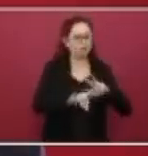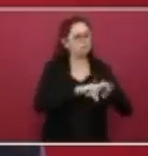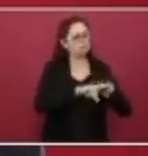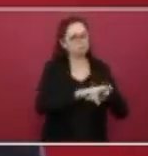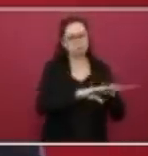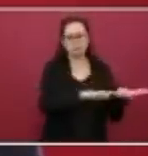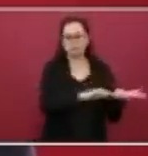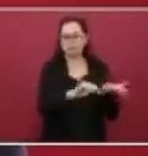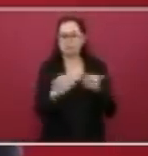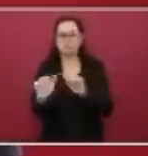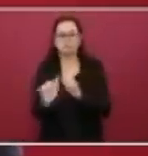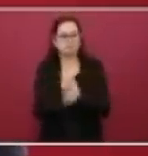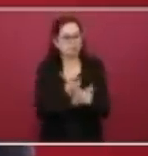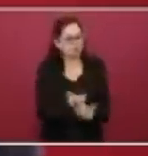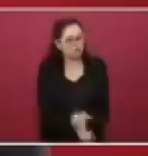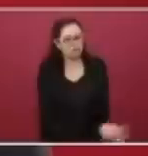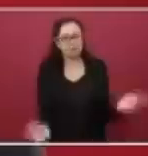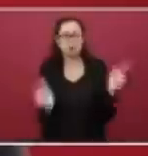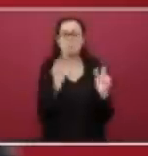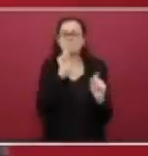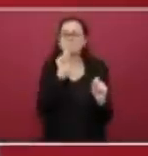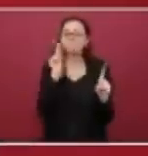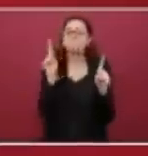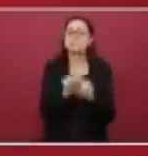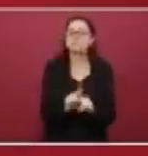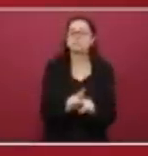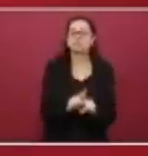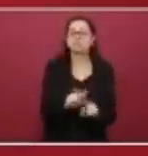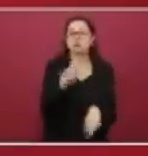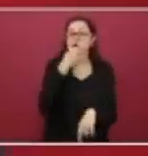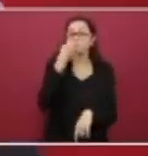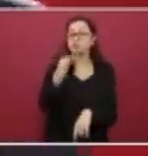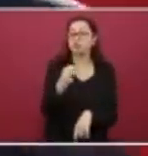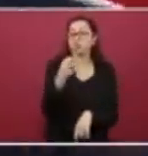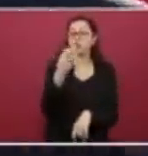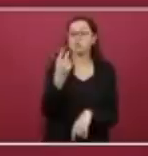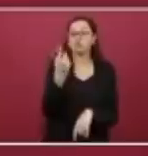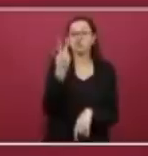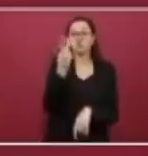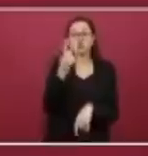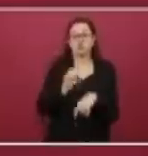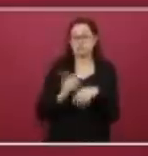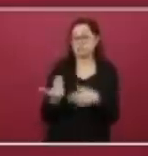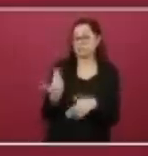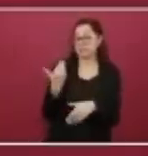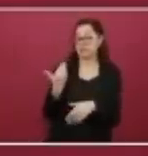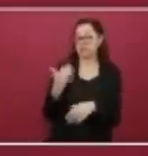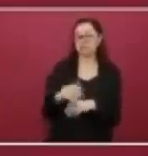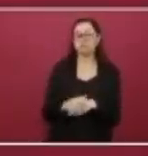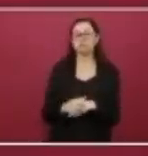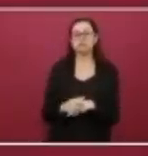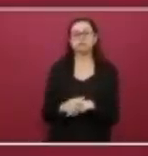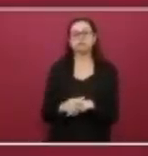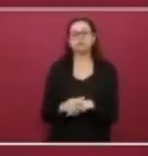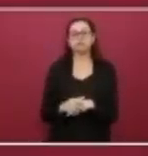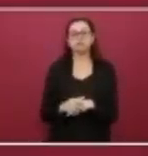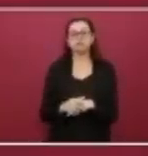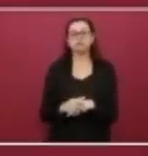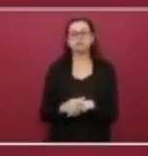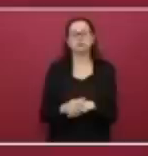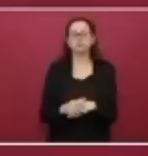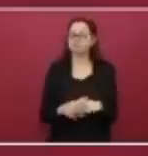y también informarles que hace dos días tomamos la decisión de presentar una